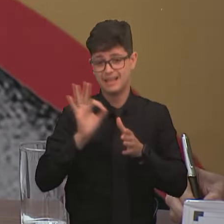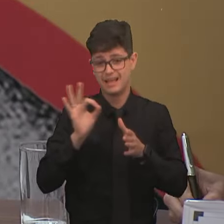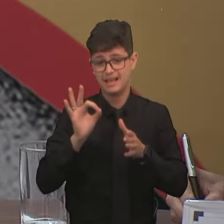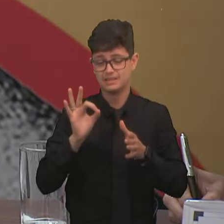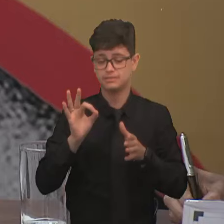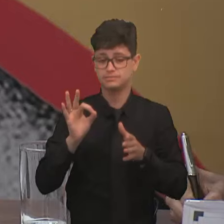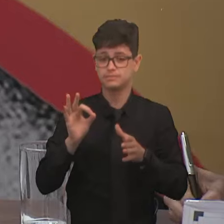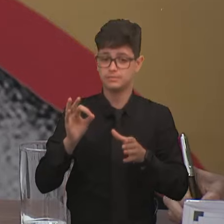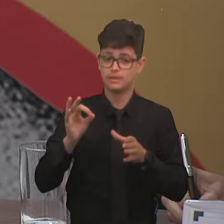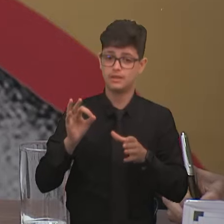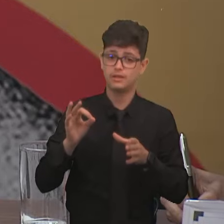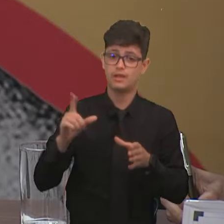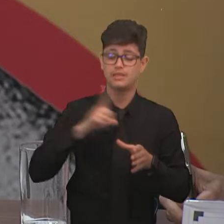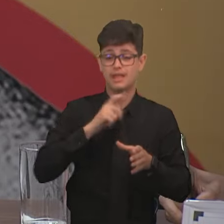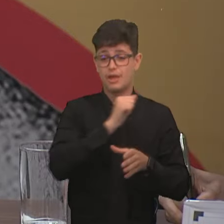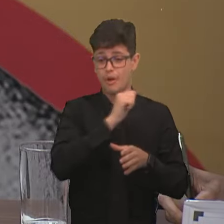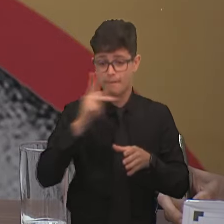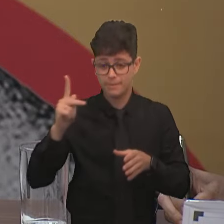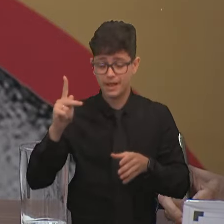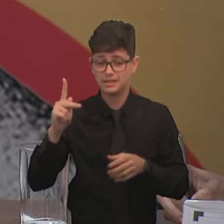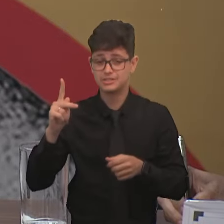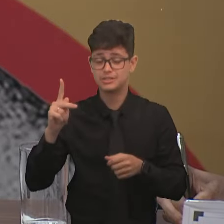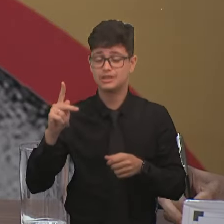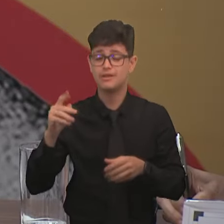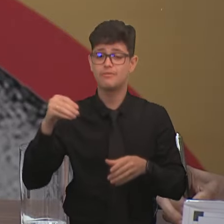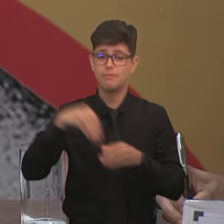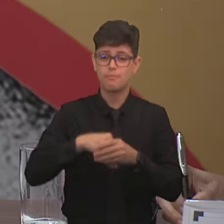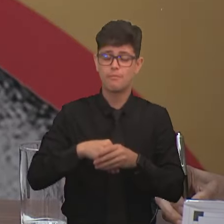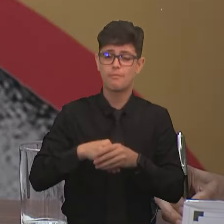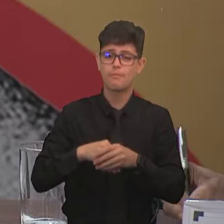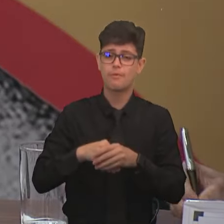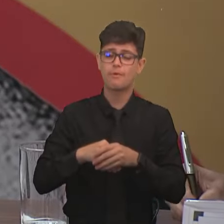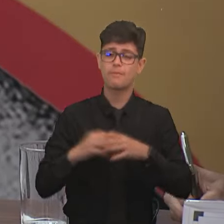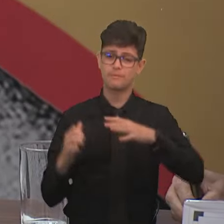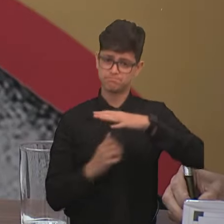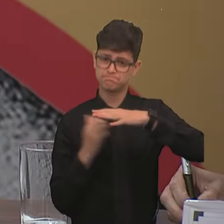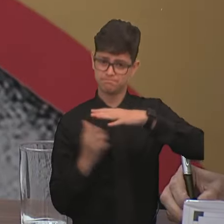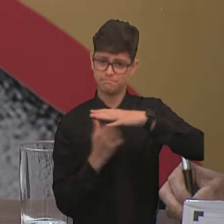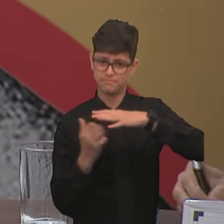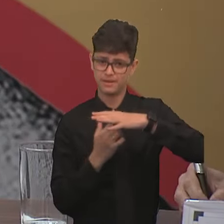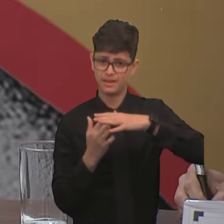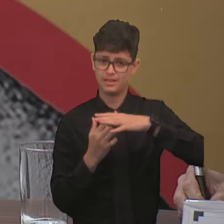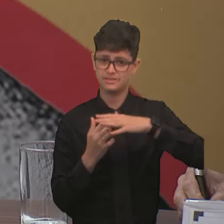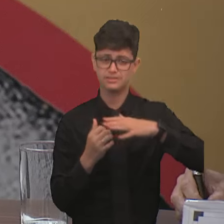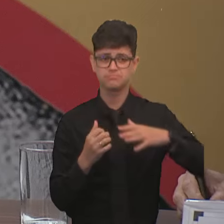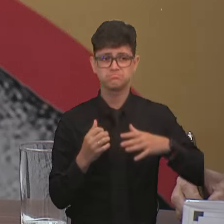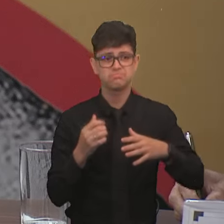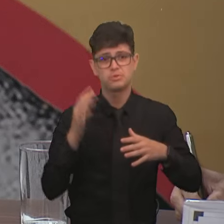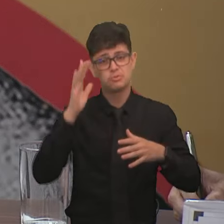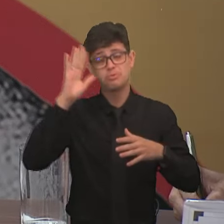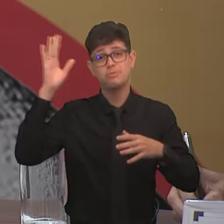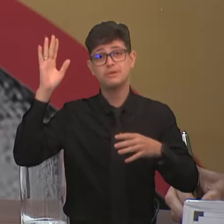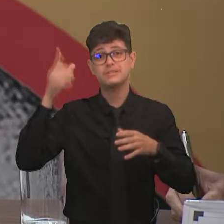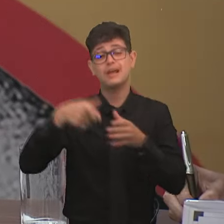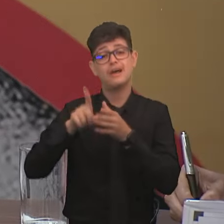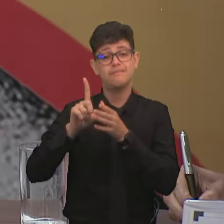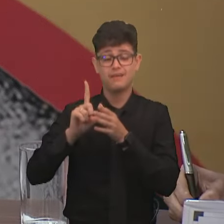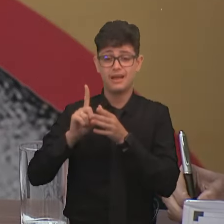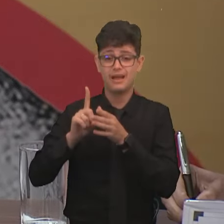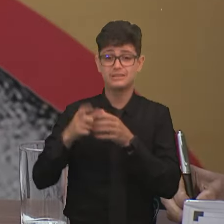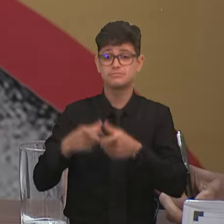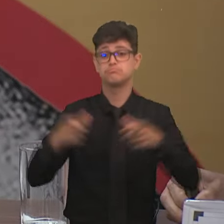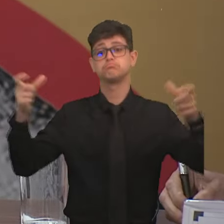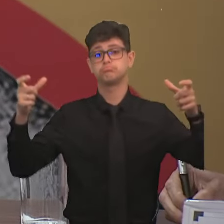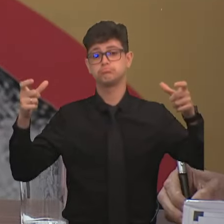para consumidores y aplicaciones para empresas, capturaron la imaginación de todos nosotros. La posibilidad